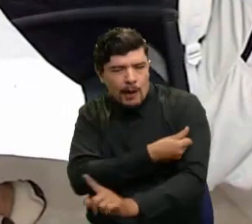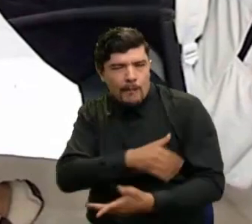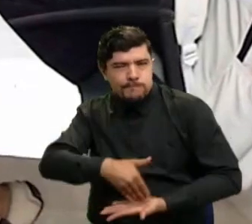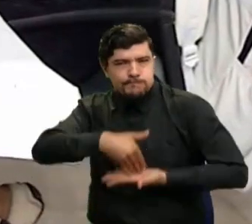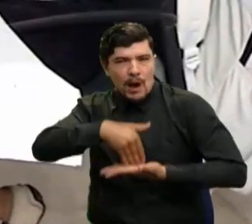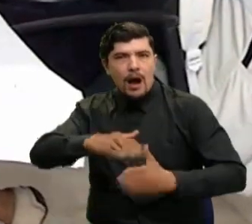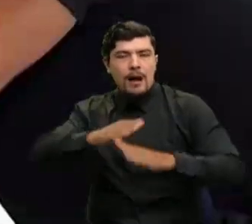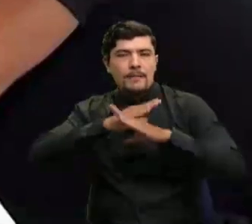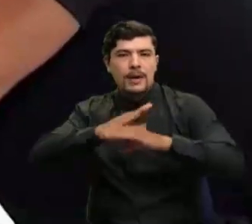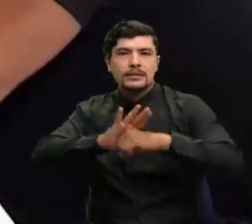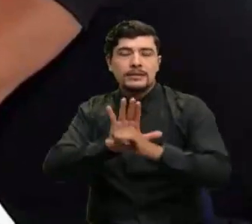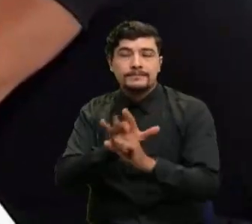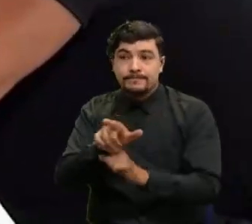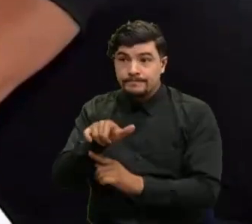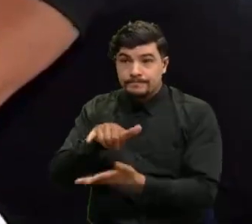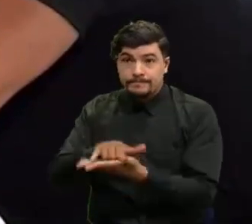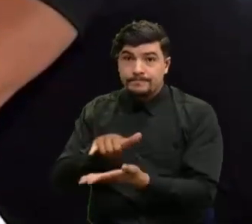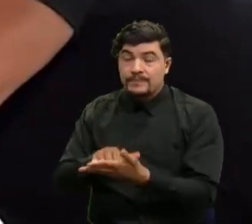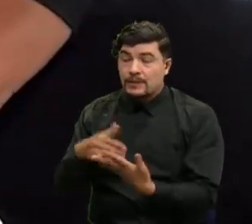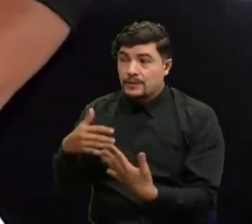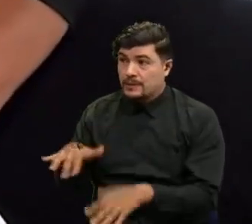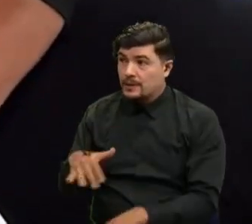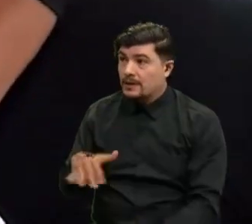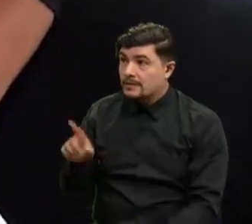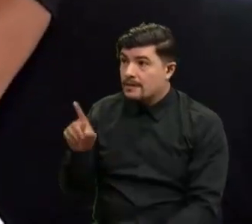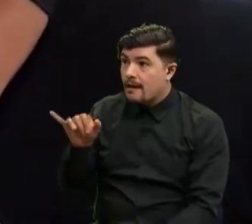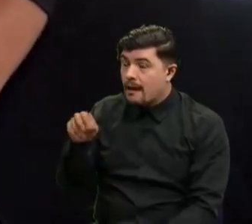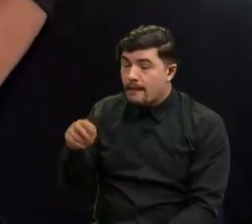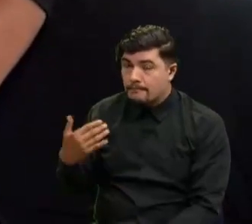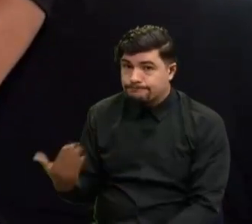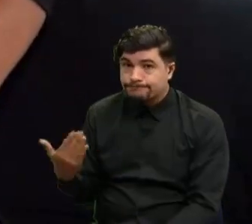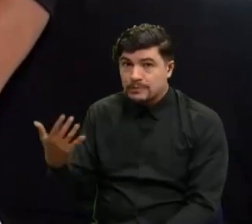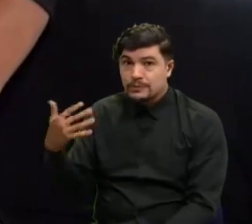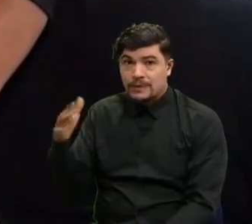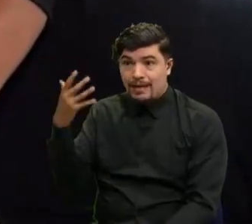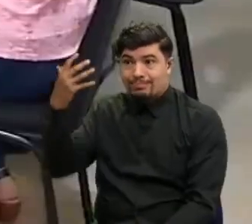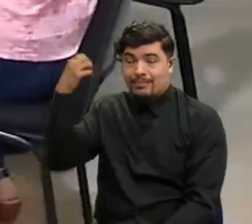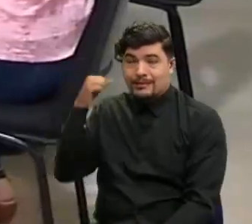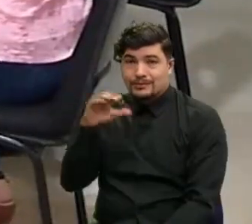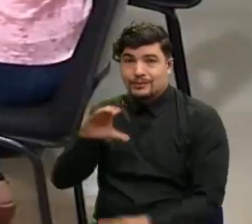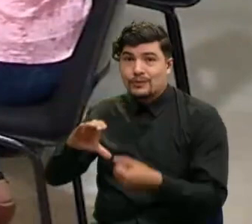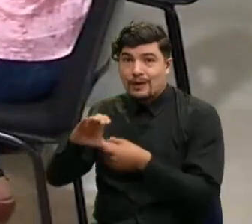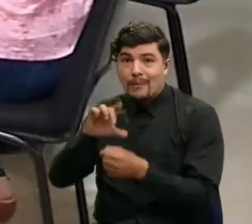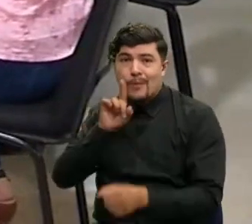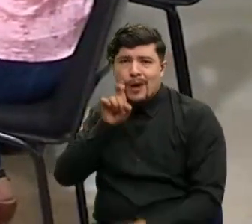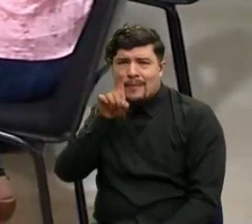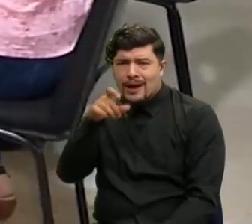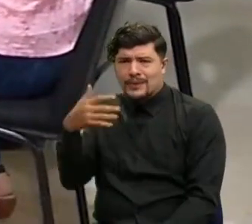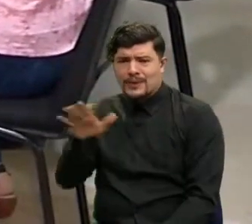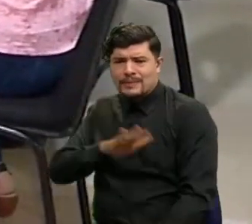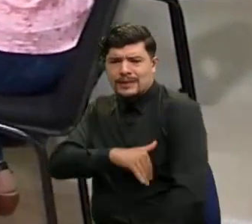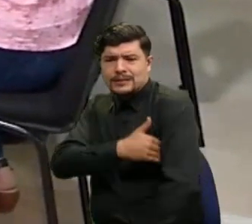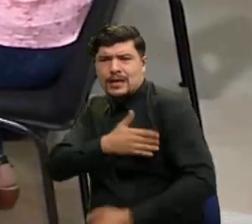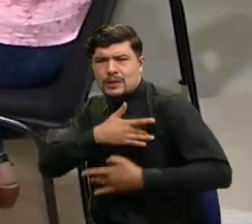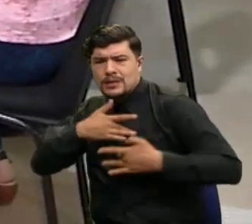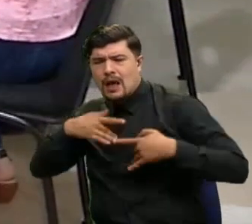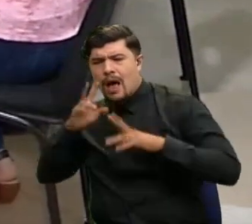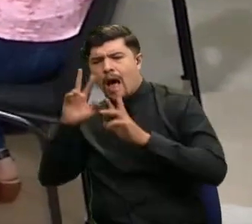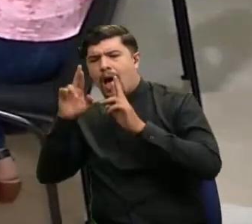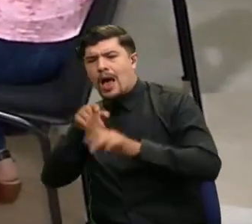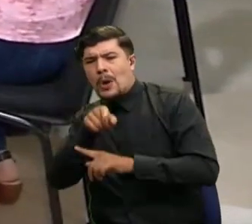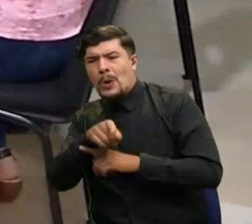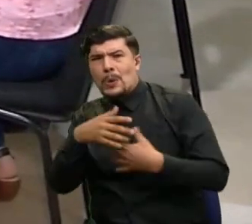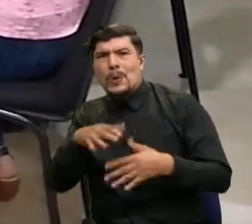Diana, Bucaramanga históricamente siempre fue galardonada por el ministerio como la ciudad ejemplar